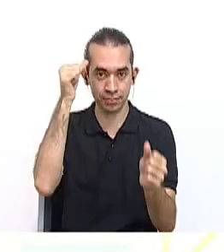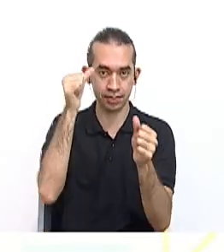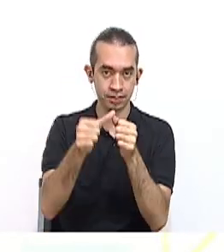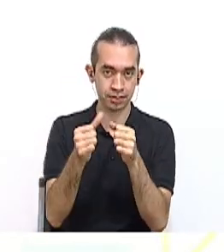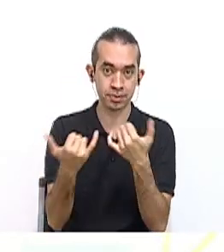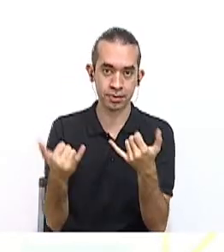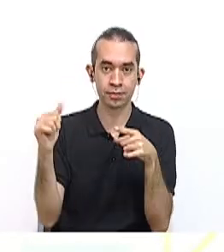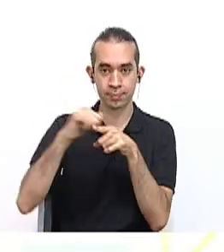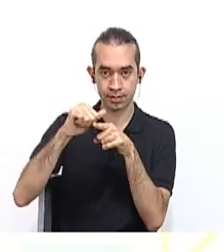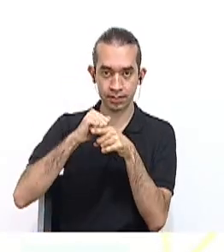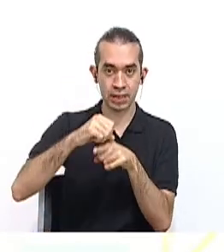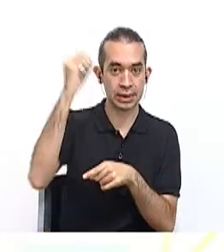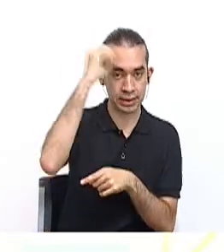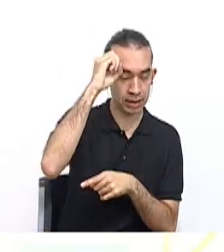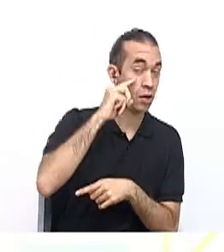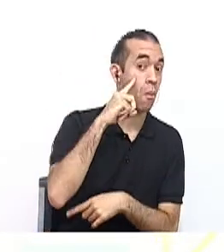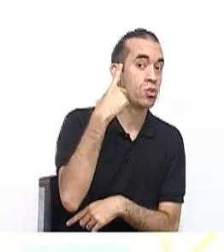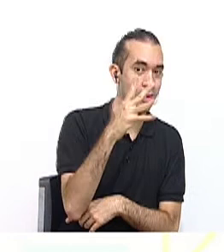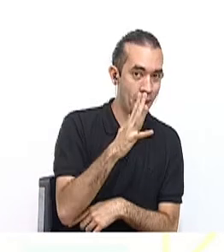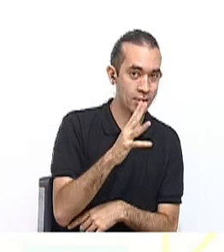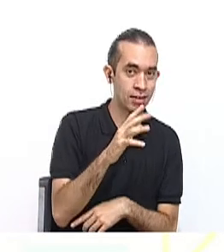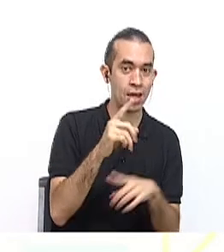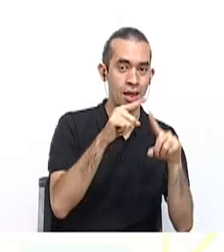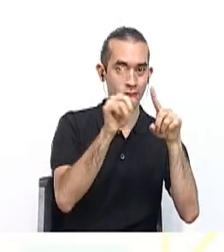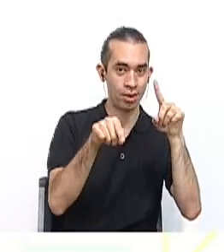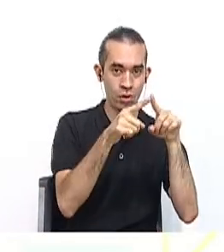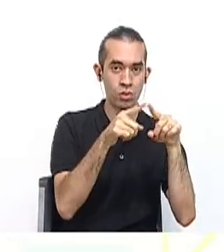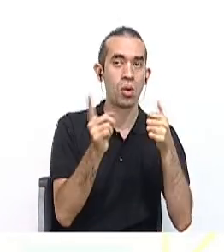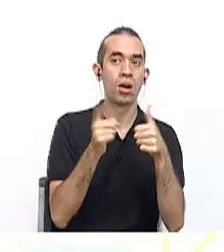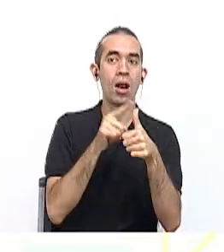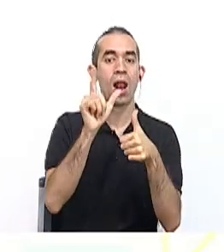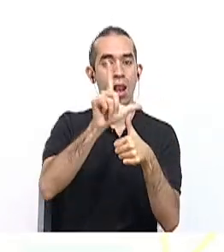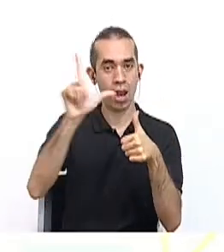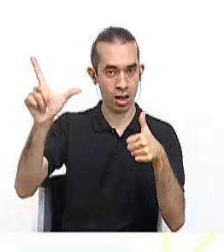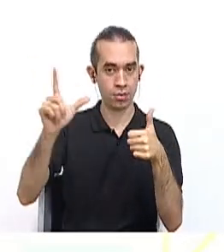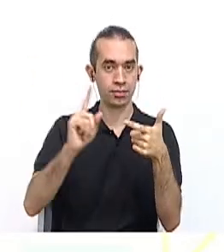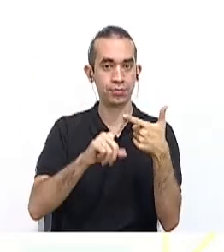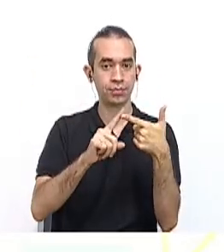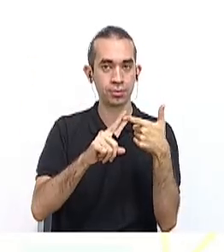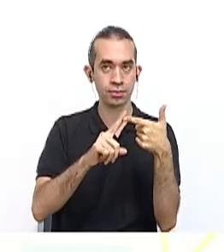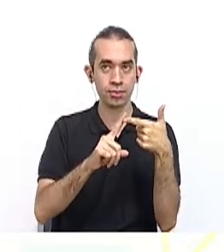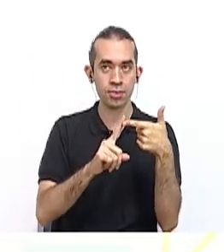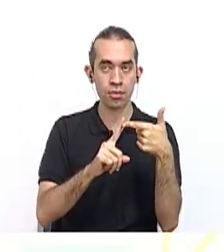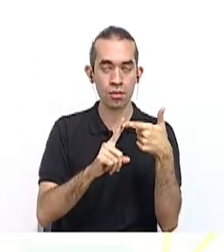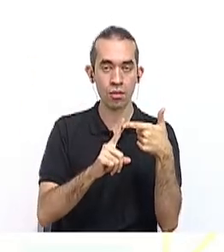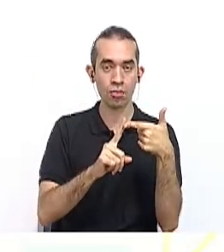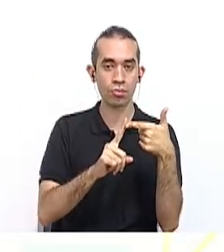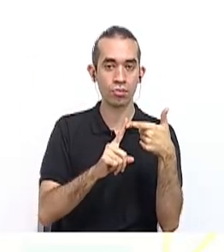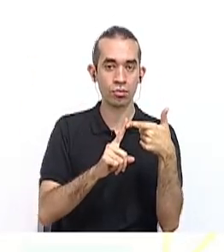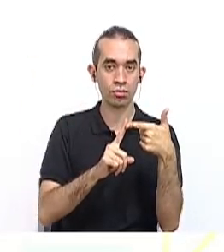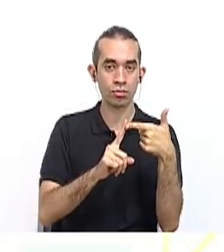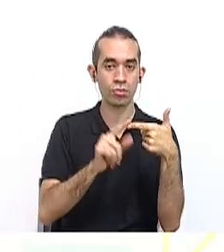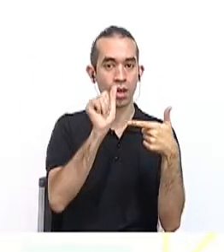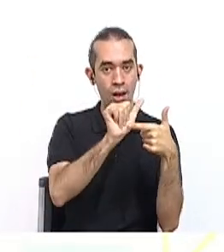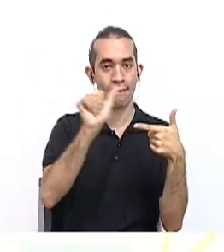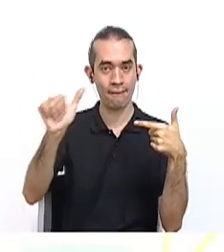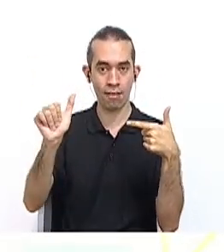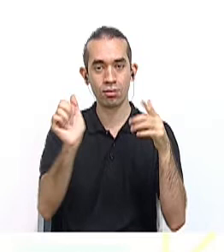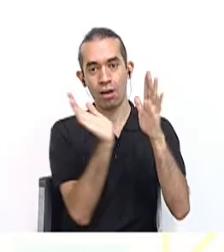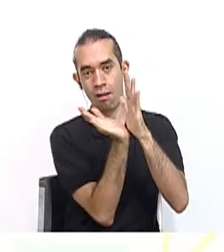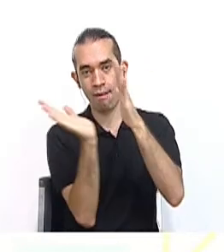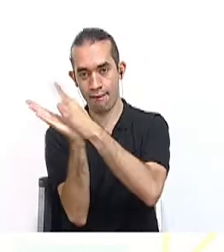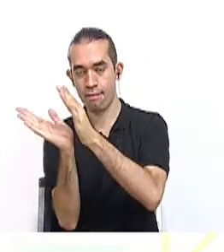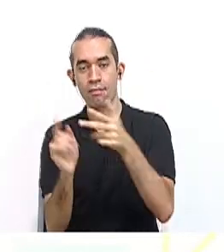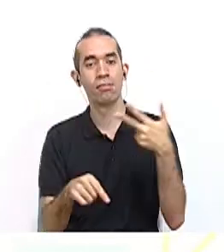Repasamos los criterios de semejanza de triángulos. Lado, lado, lado. Muy bien. Ángulo,